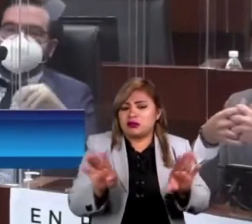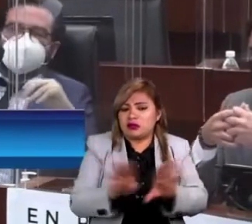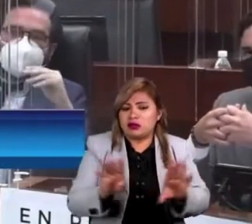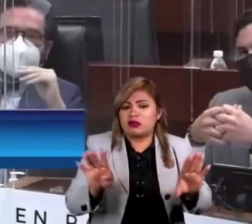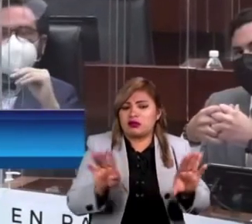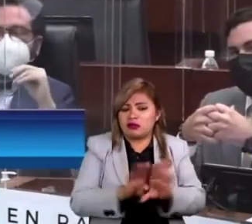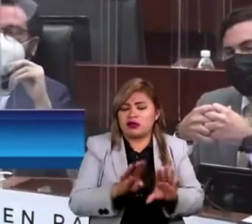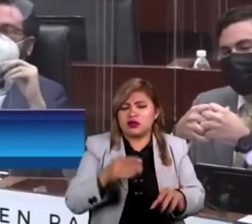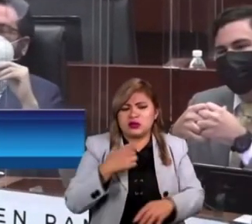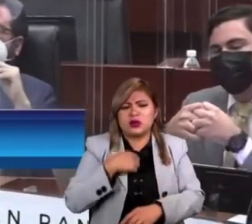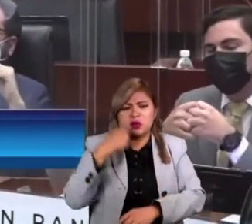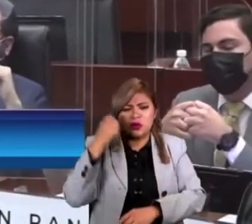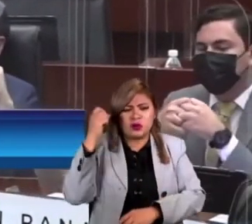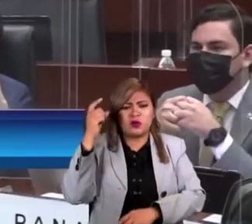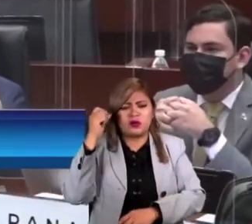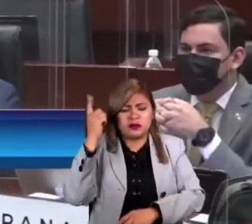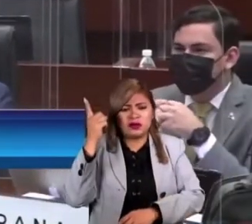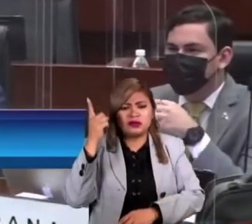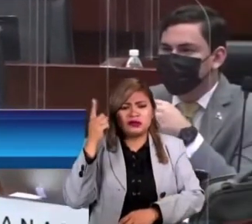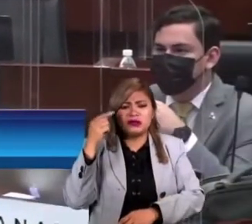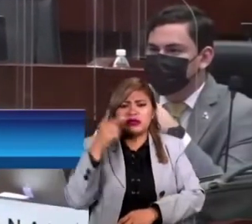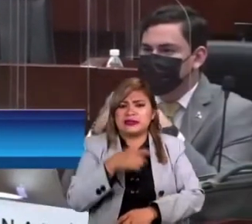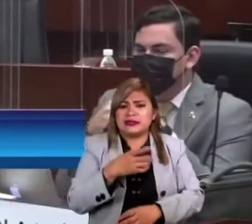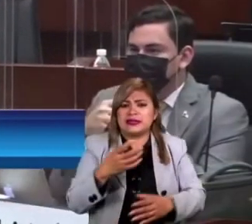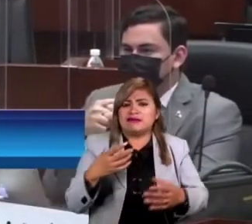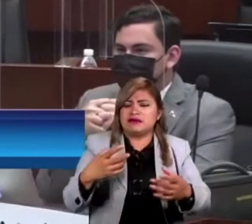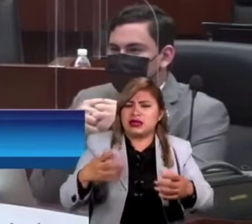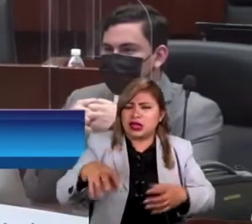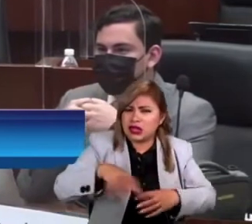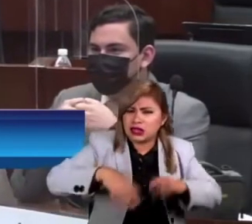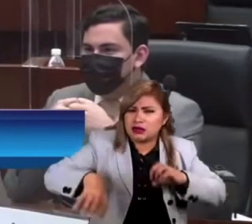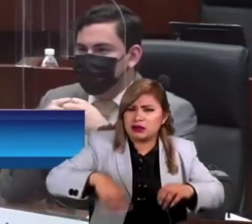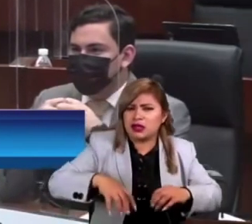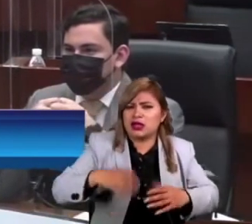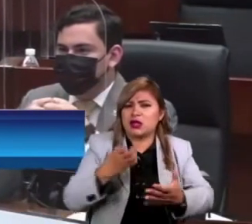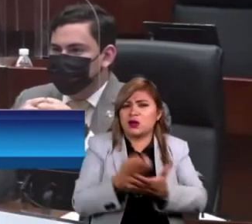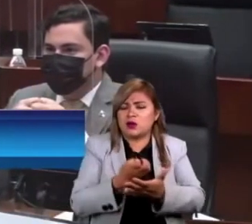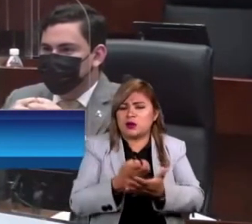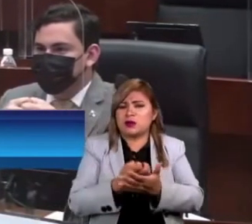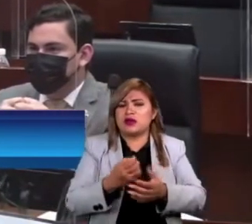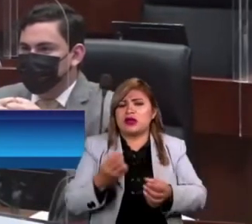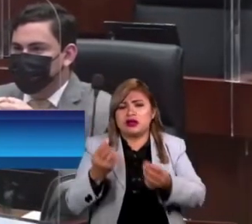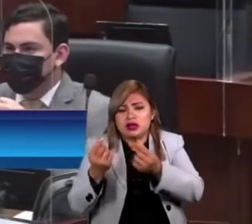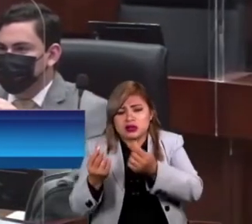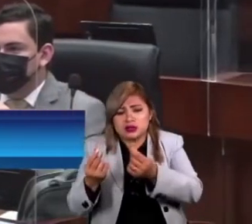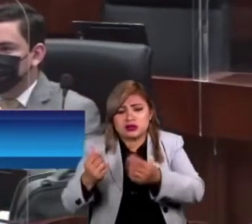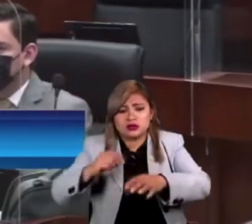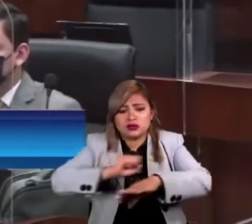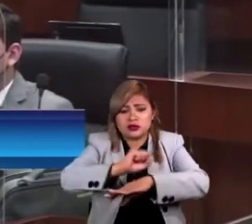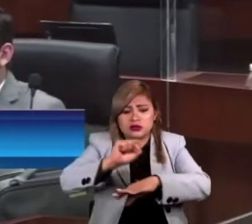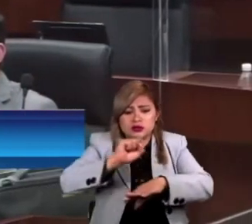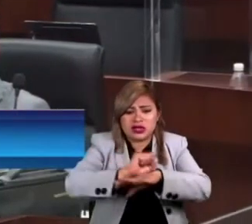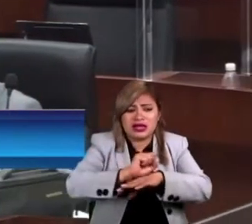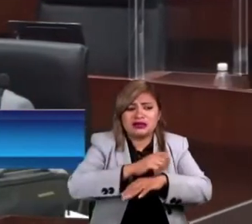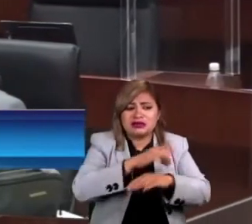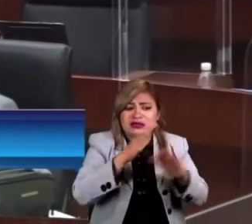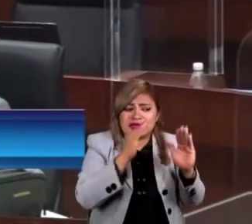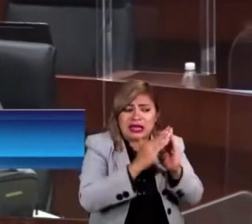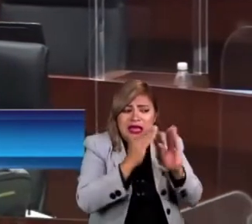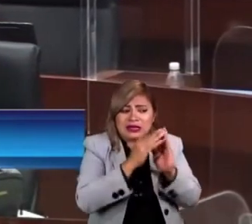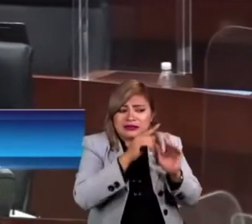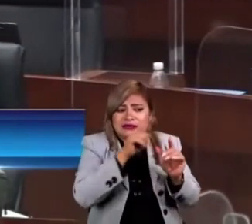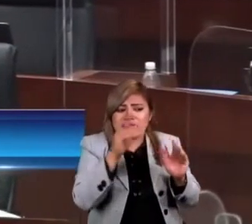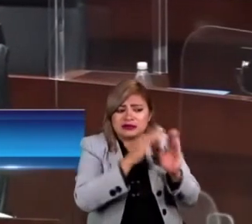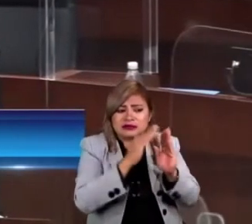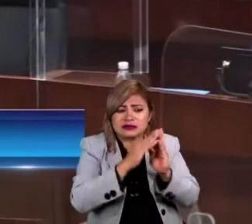básicamente. Y también, sin lugar a dudas, ha sido devastadora, básicamente. No medible, ha sido muy fuerte. Eso no